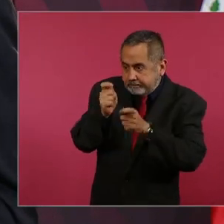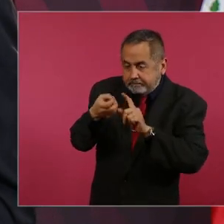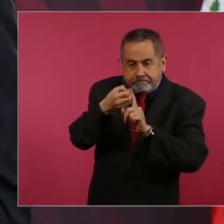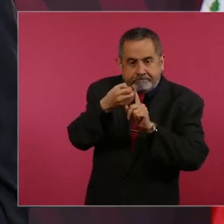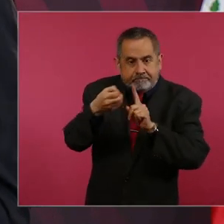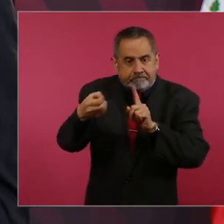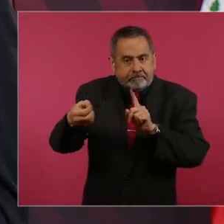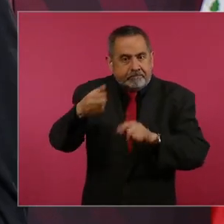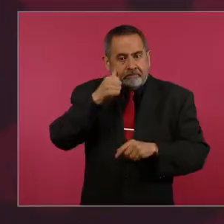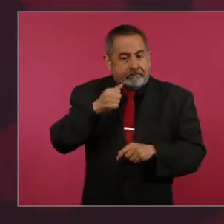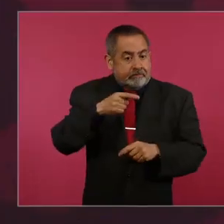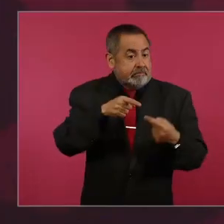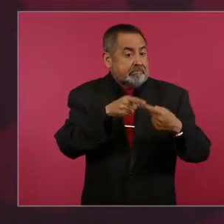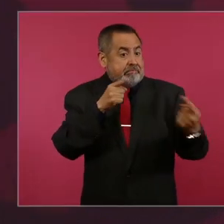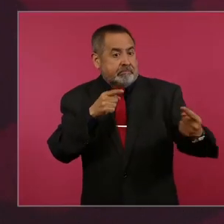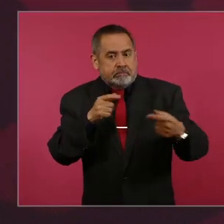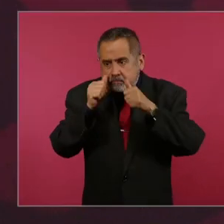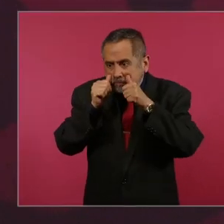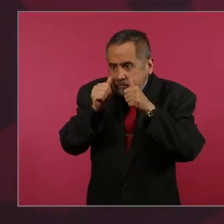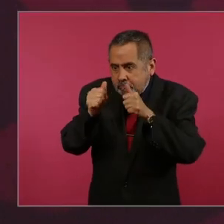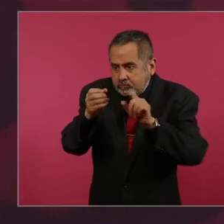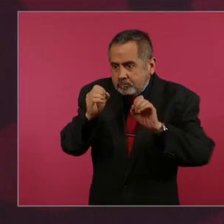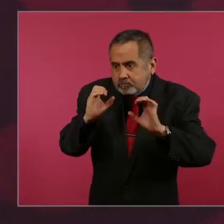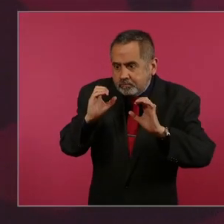hasta nuestros adversarios.